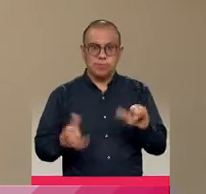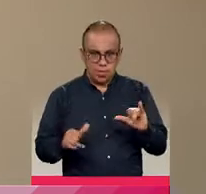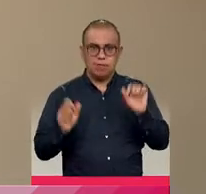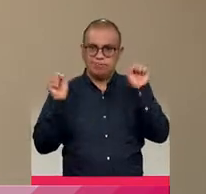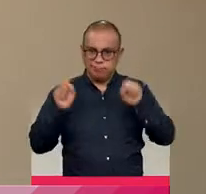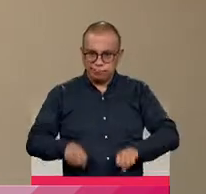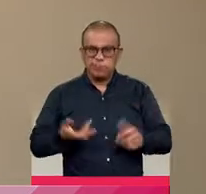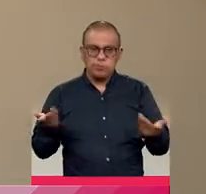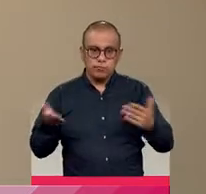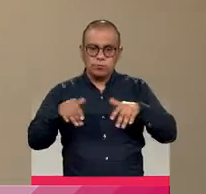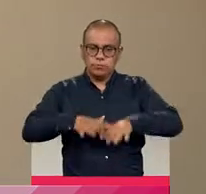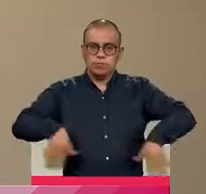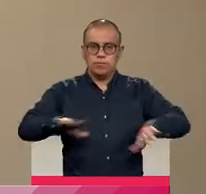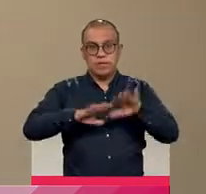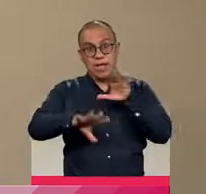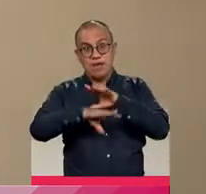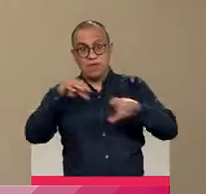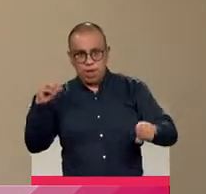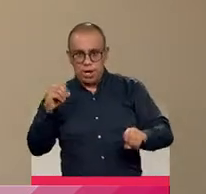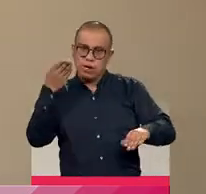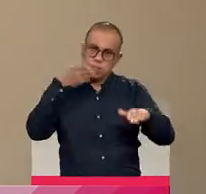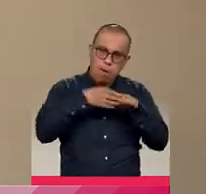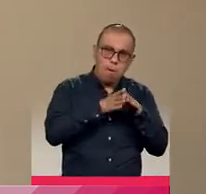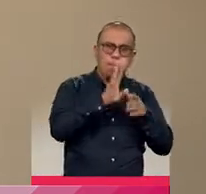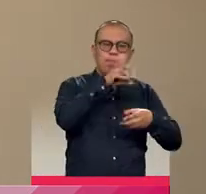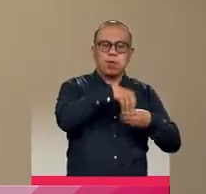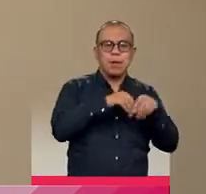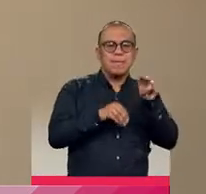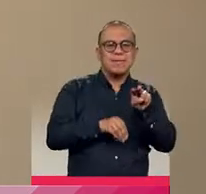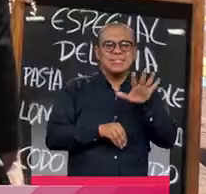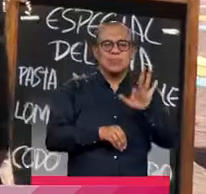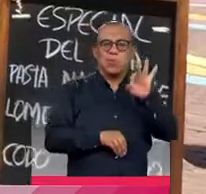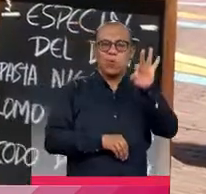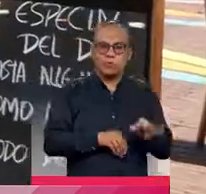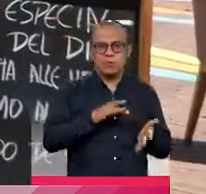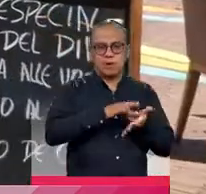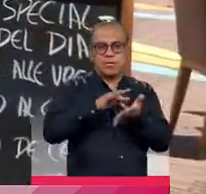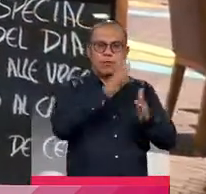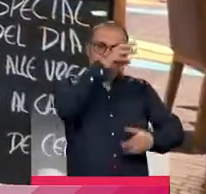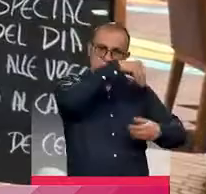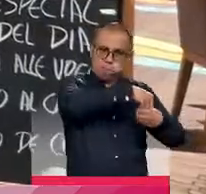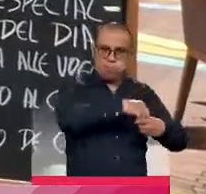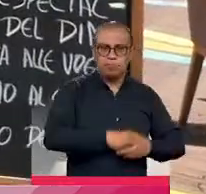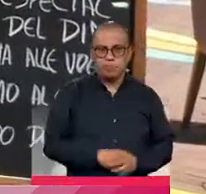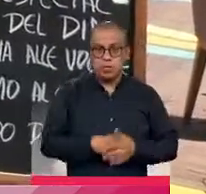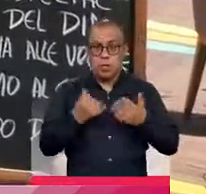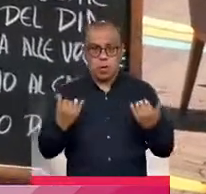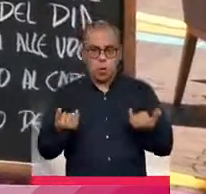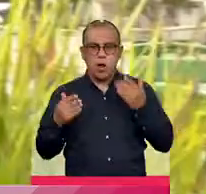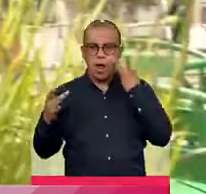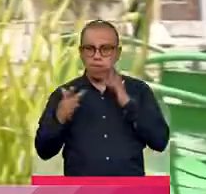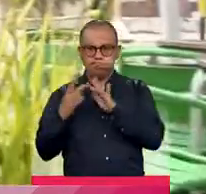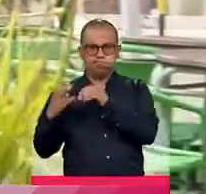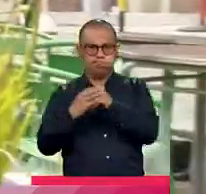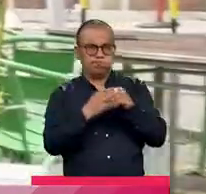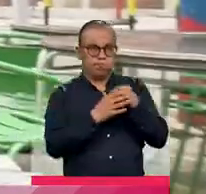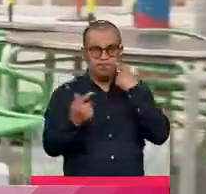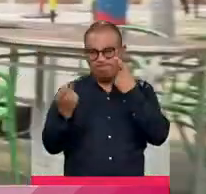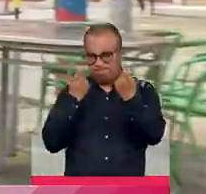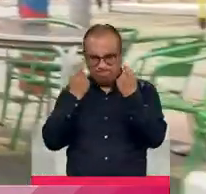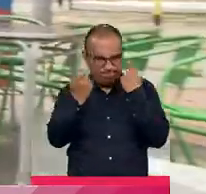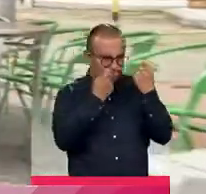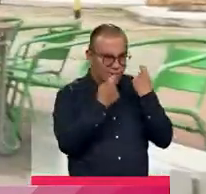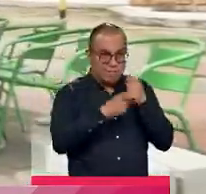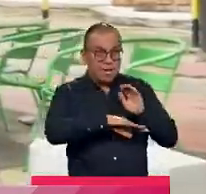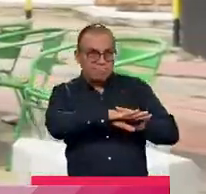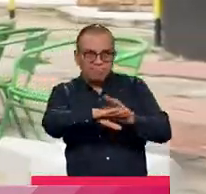podía atender afuera, inclusive al interior, con un 25% de participación. Los comerciantes han implementado distintas estrategias para